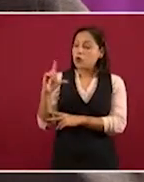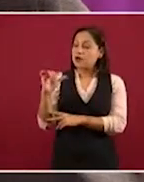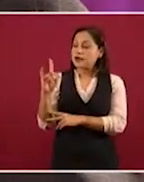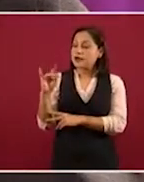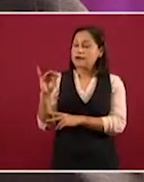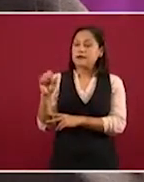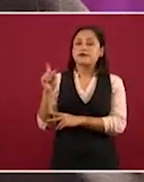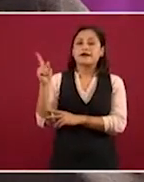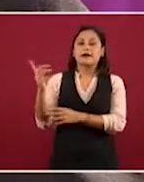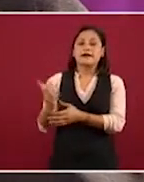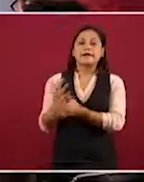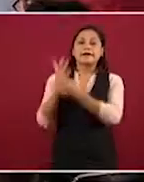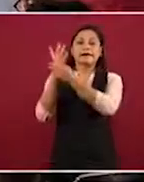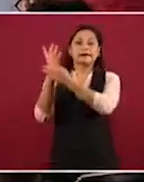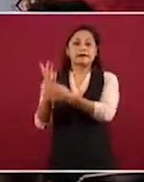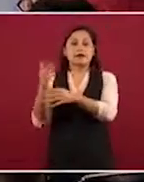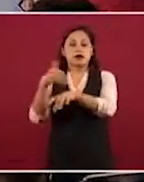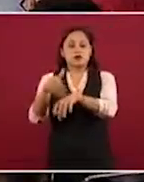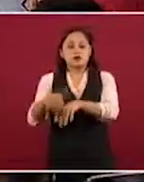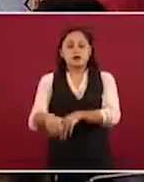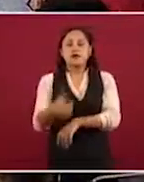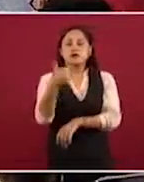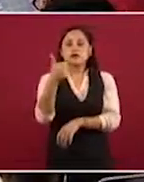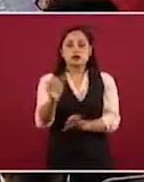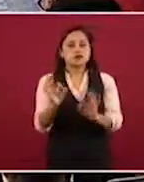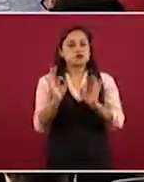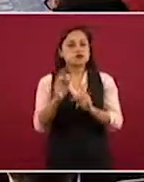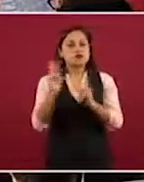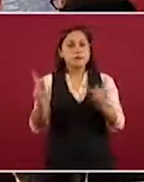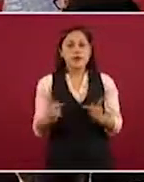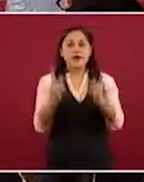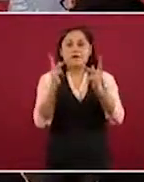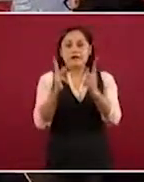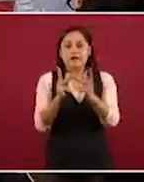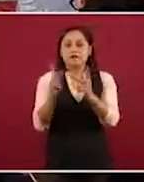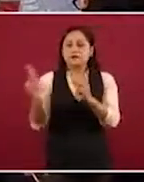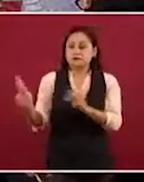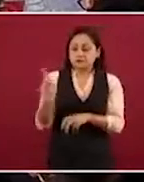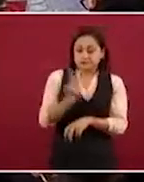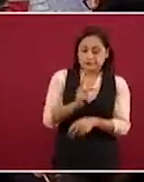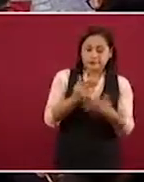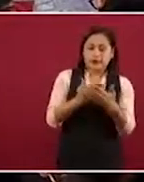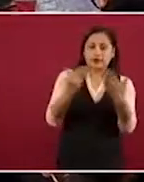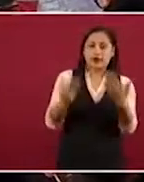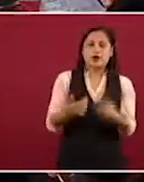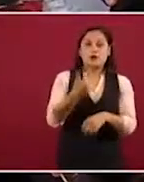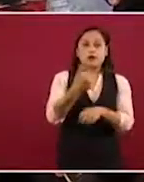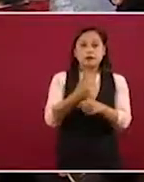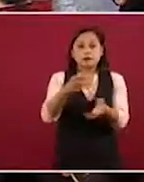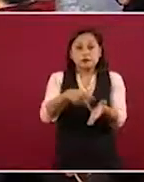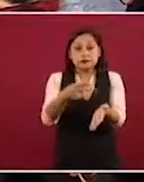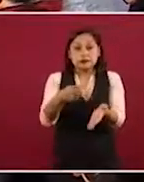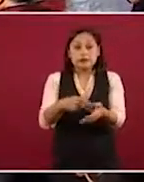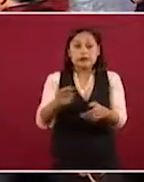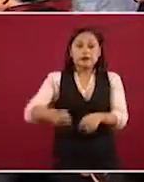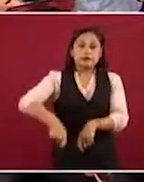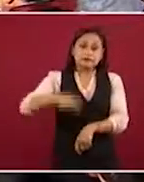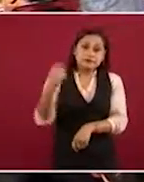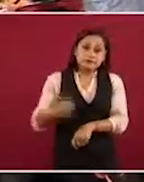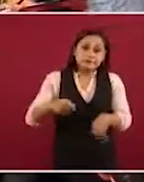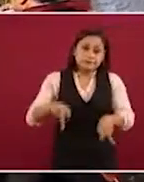y vamos a tratar que esta subasta sea una subasta perfecta perfecta en que en entusiasmo en participación en